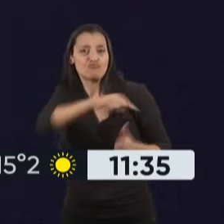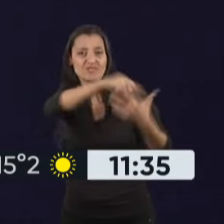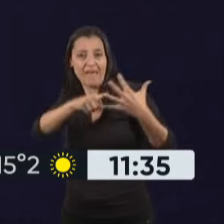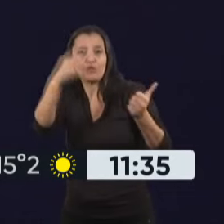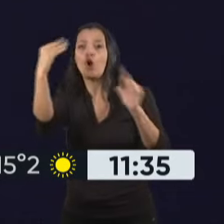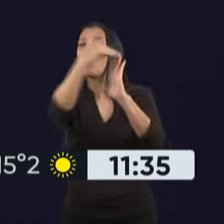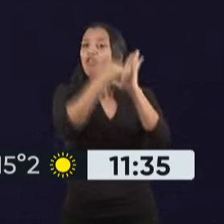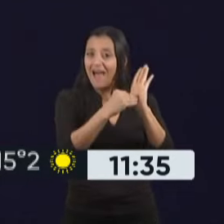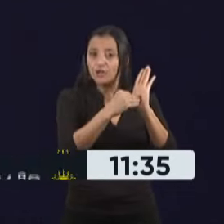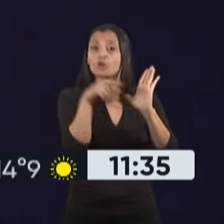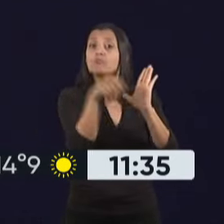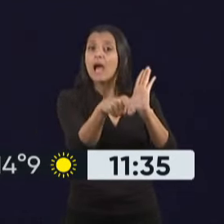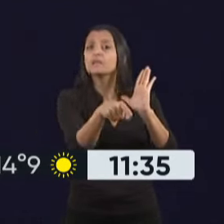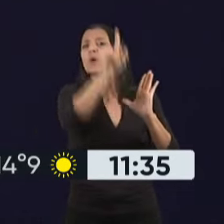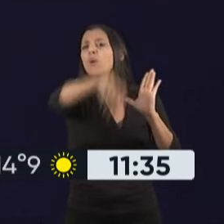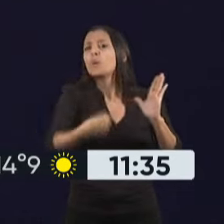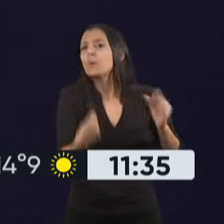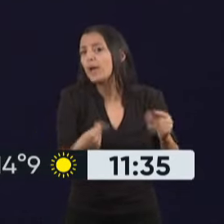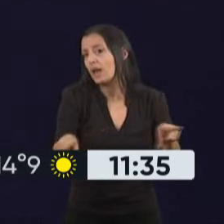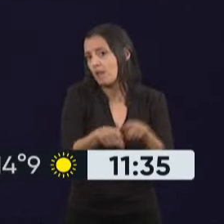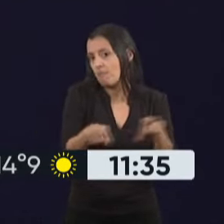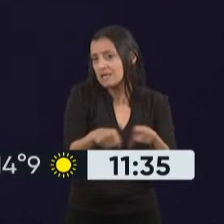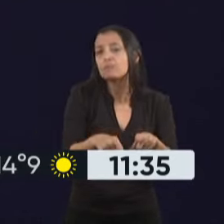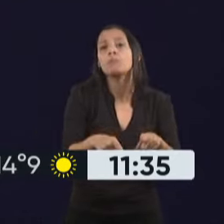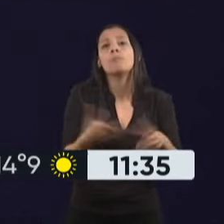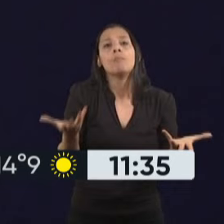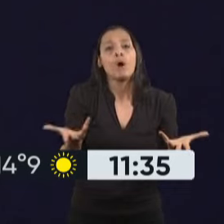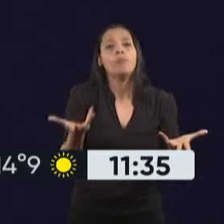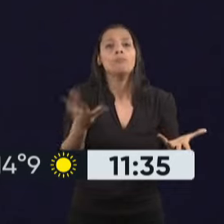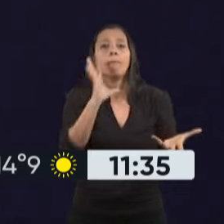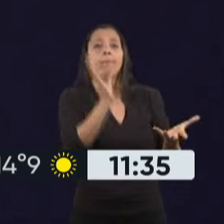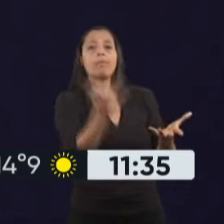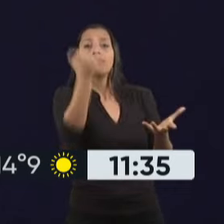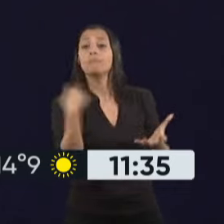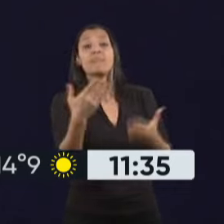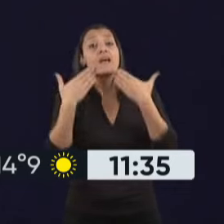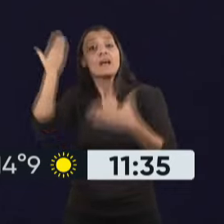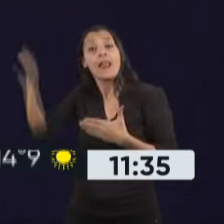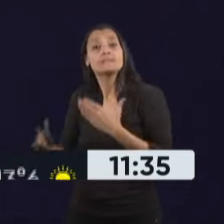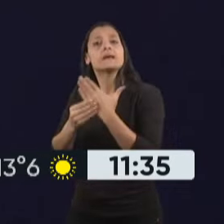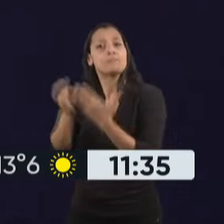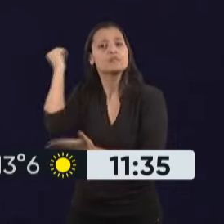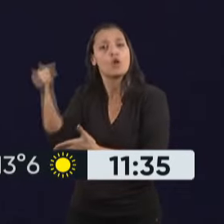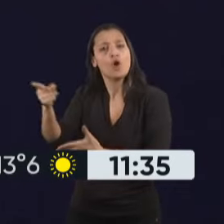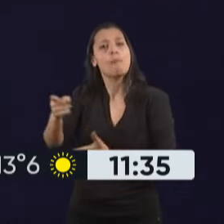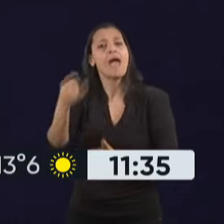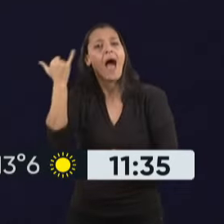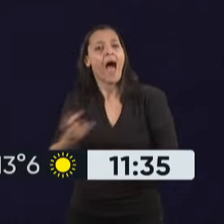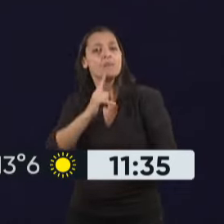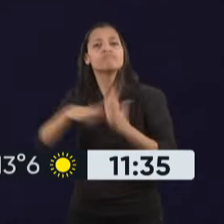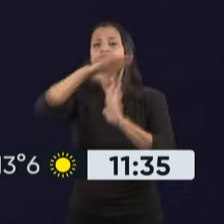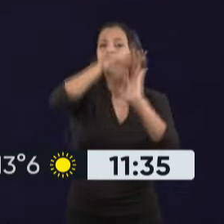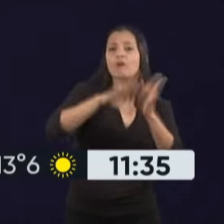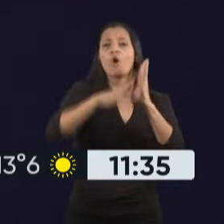4,8%. Esto es una consecuencia de la inexorable eficacia del programa económico del ministro Caputo y del destino